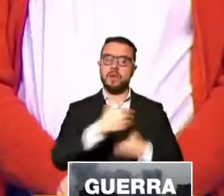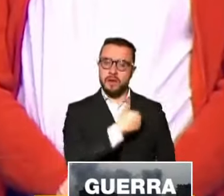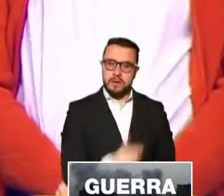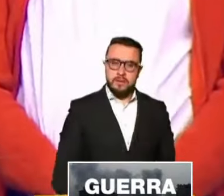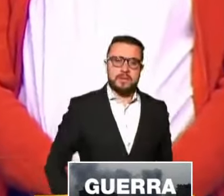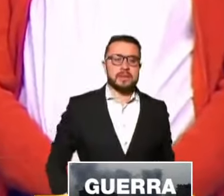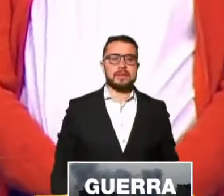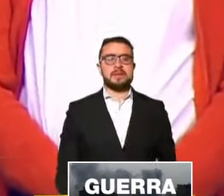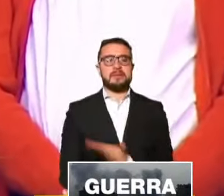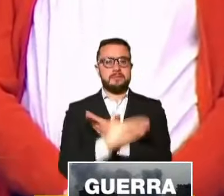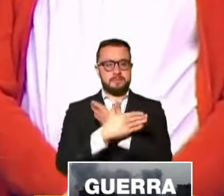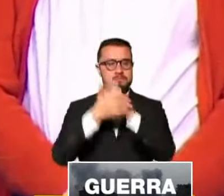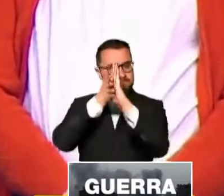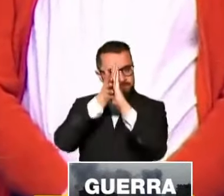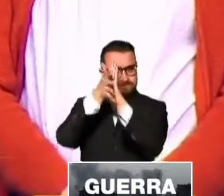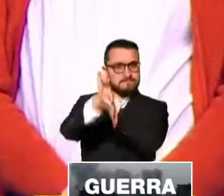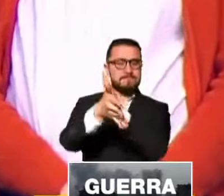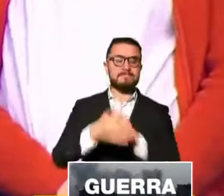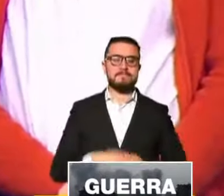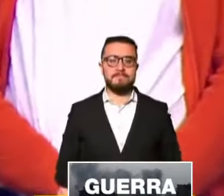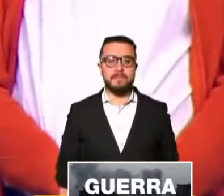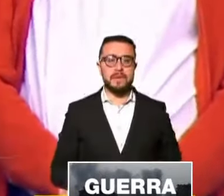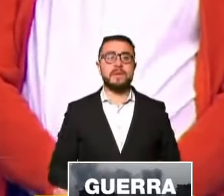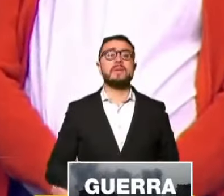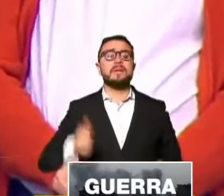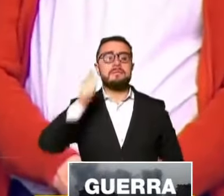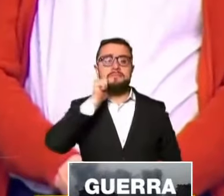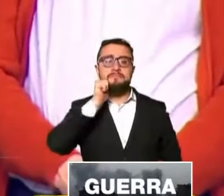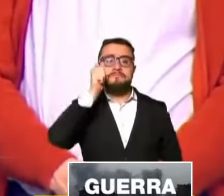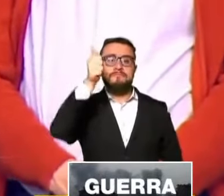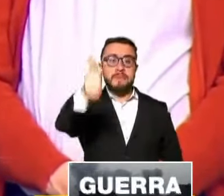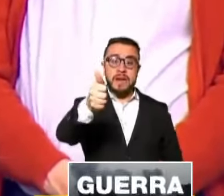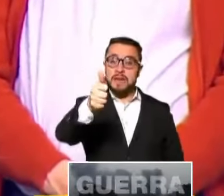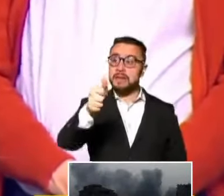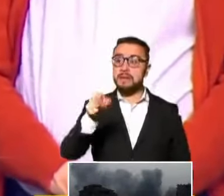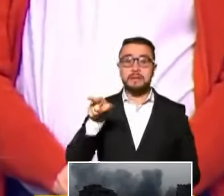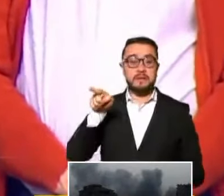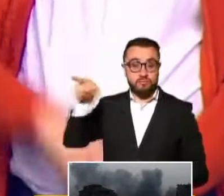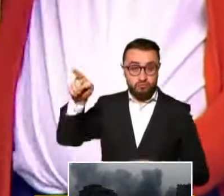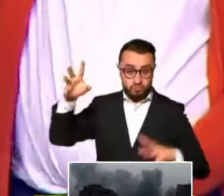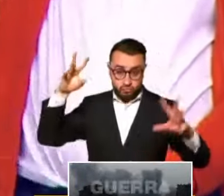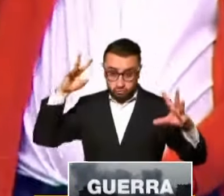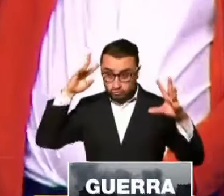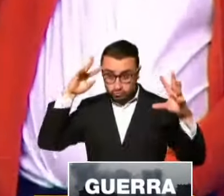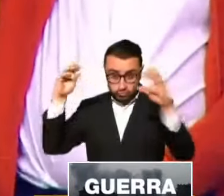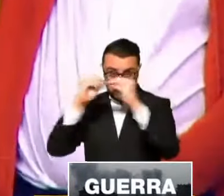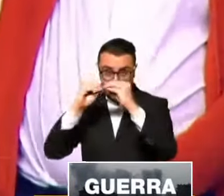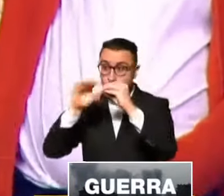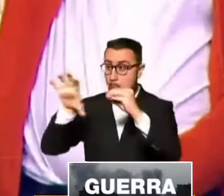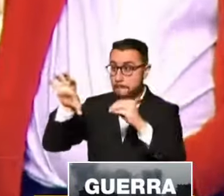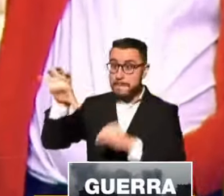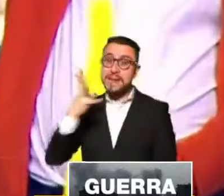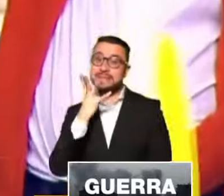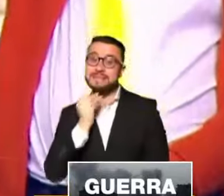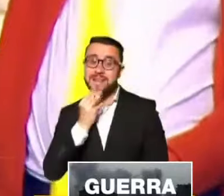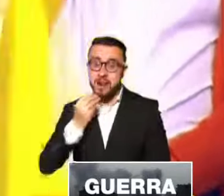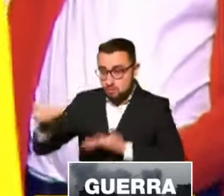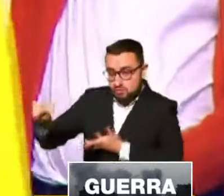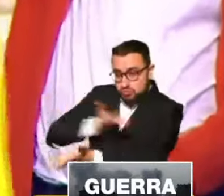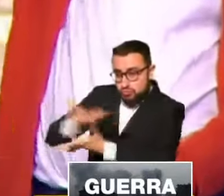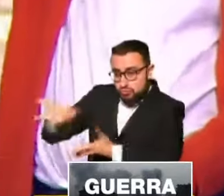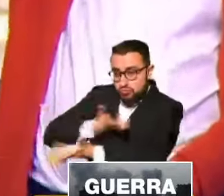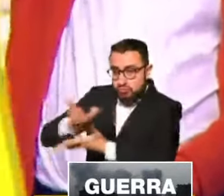acciones reales frente a esta situación si es que las grandes potencias en especial Estados Unidos y países de Europa no toman acciones reales